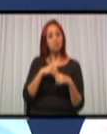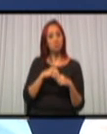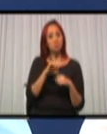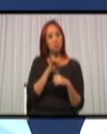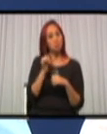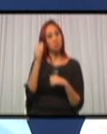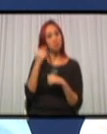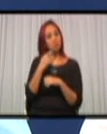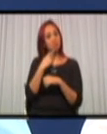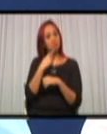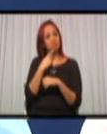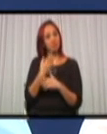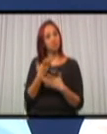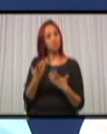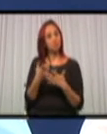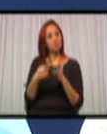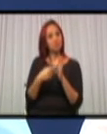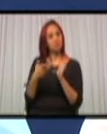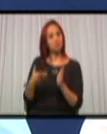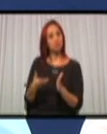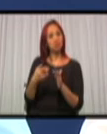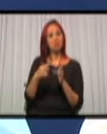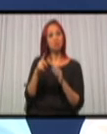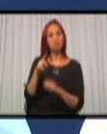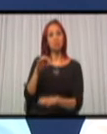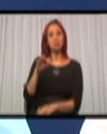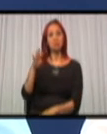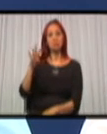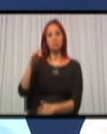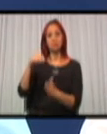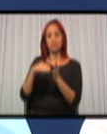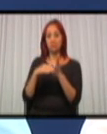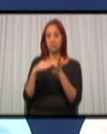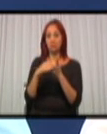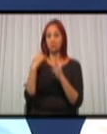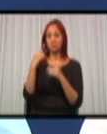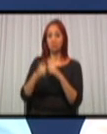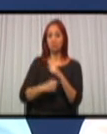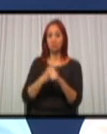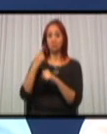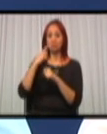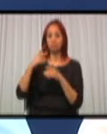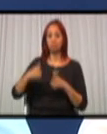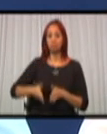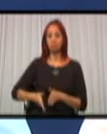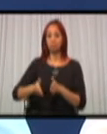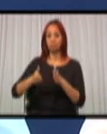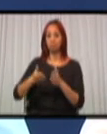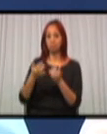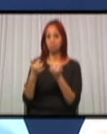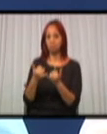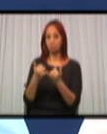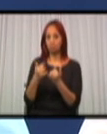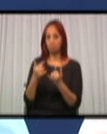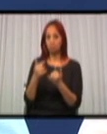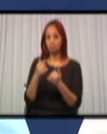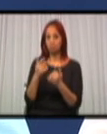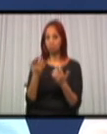como lo decía la presentadora, de 194 millones al año para caminos. Actualmente esos